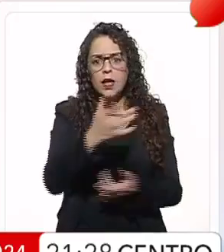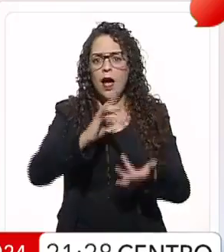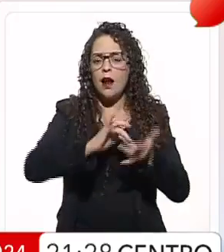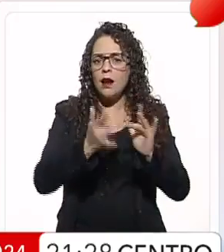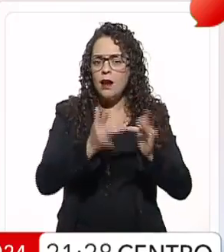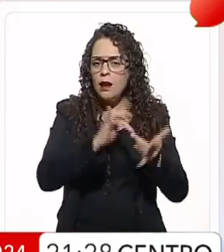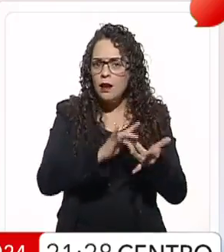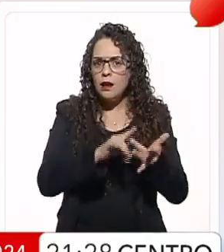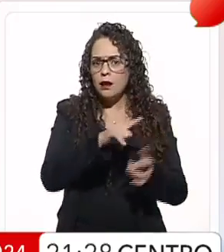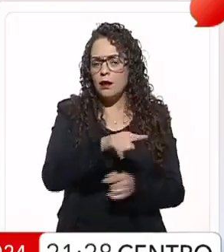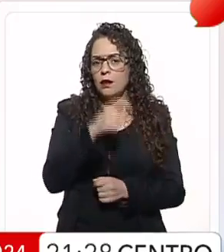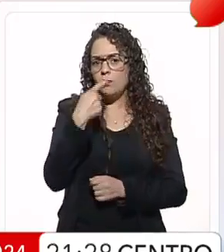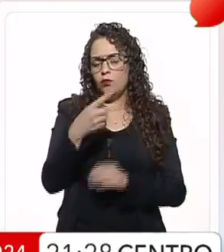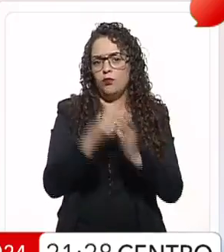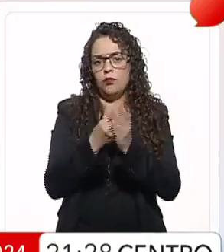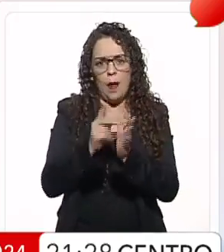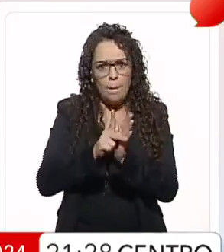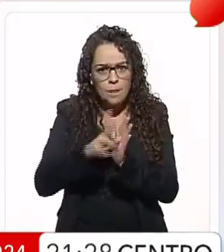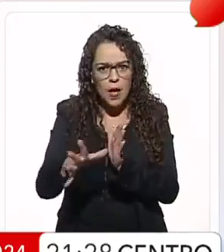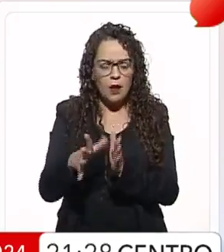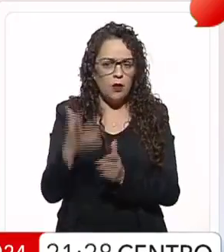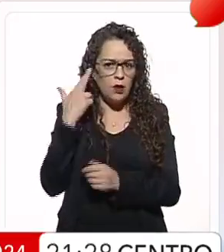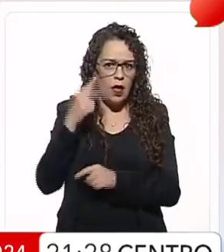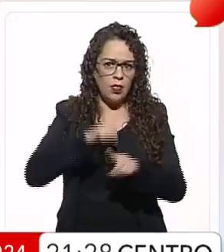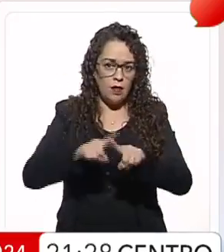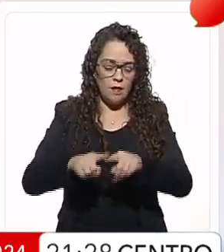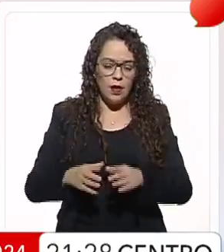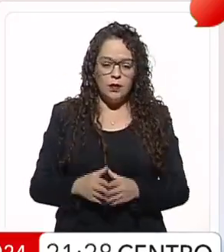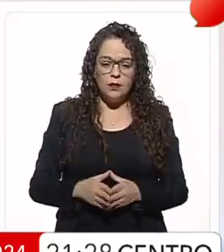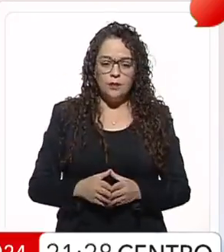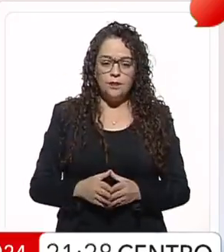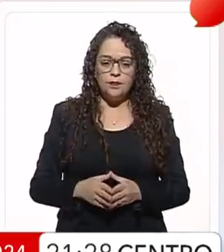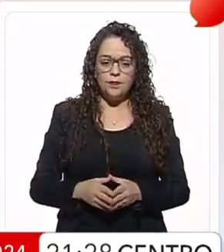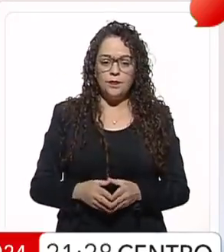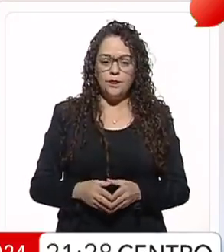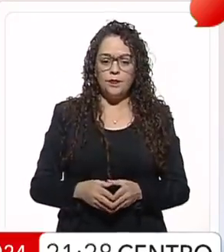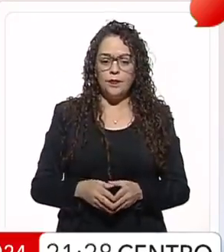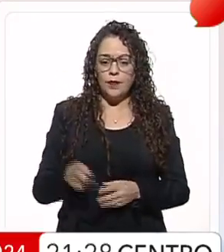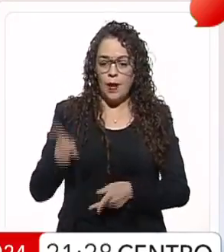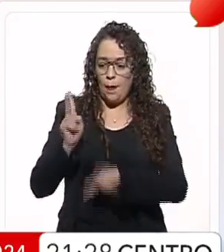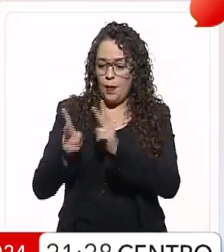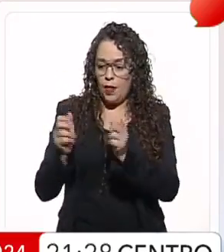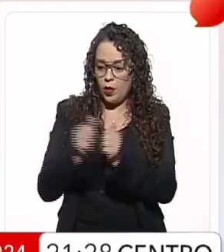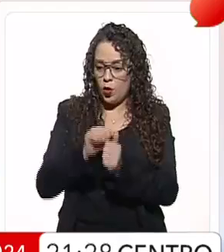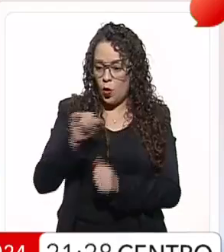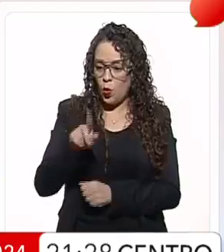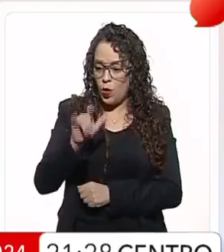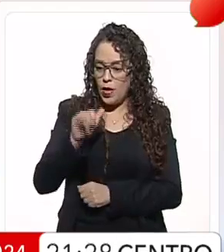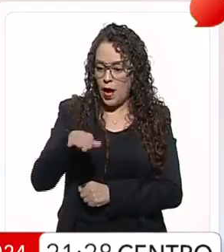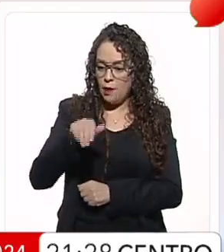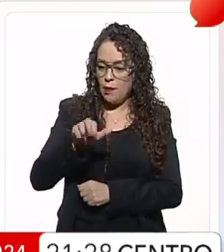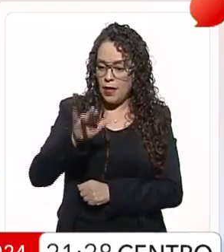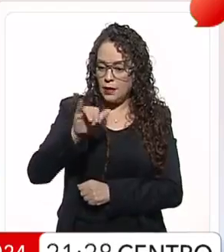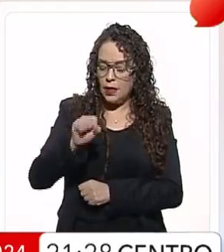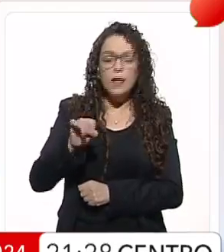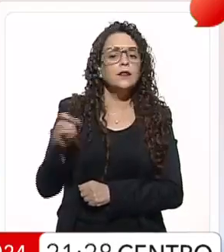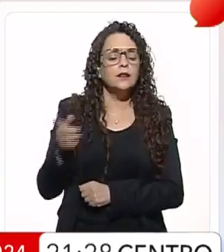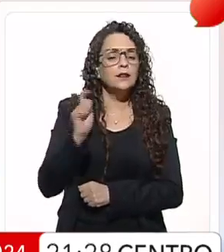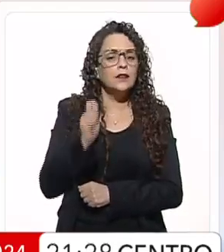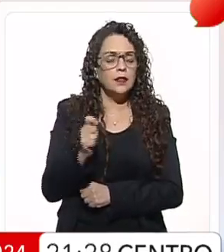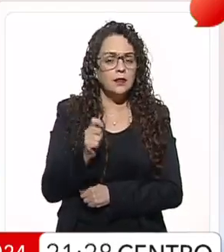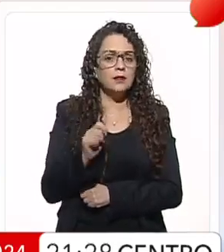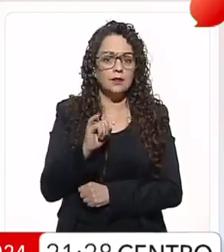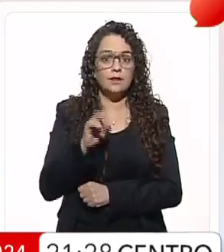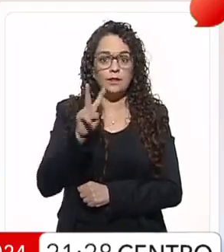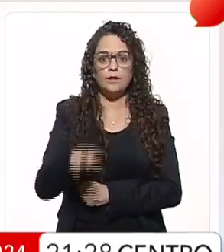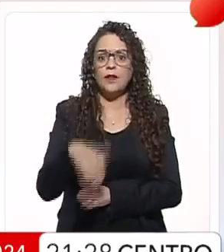Y justamente una de las conclusiones en esta conversación de Julián Macías es que de los grandes pendientes, a propósito